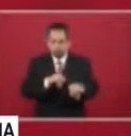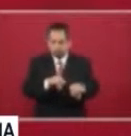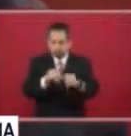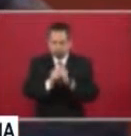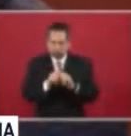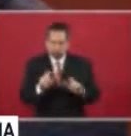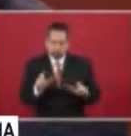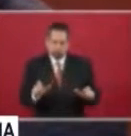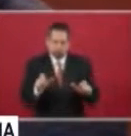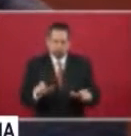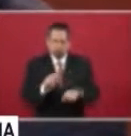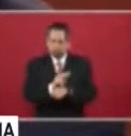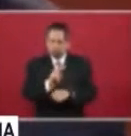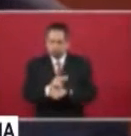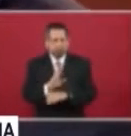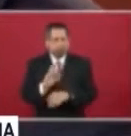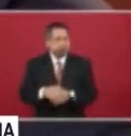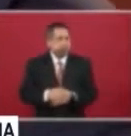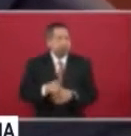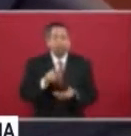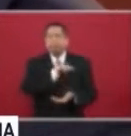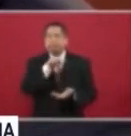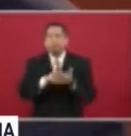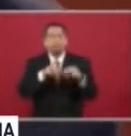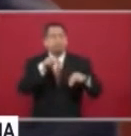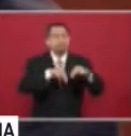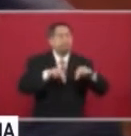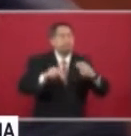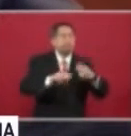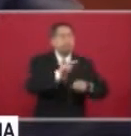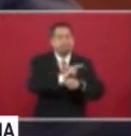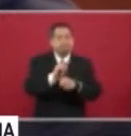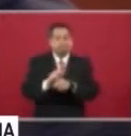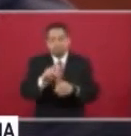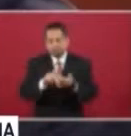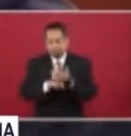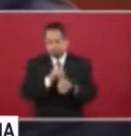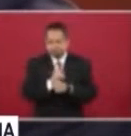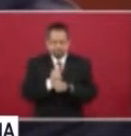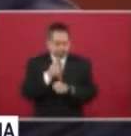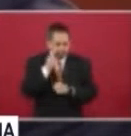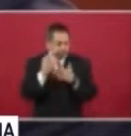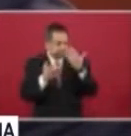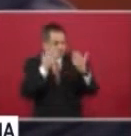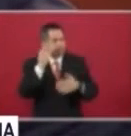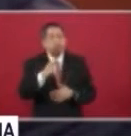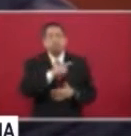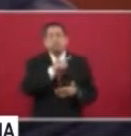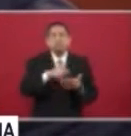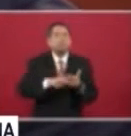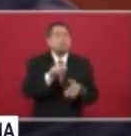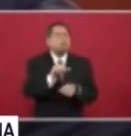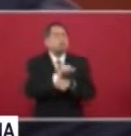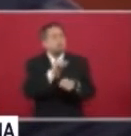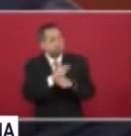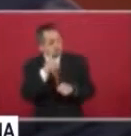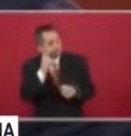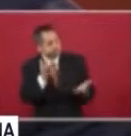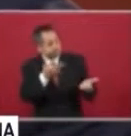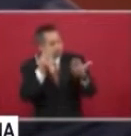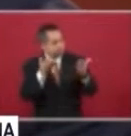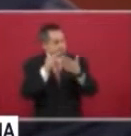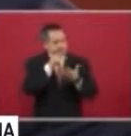cumplido ese plazo nosotros tenemos la responsabilidad de consolidar en el transcurso de estos 5